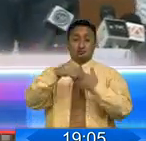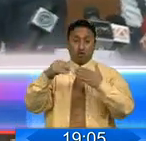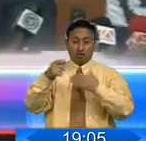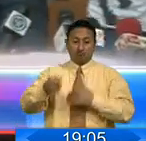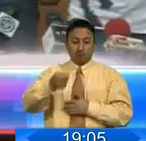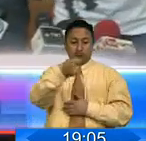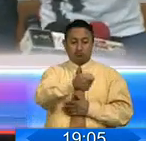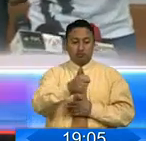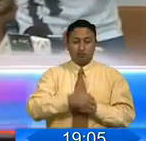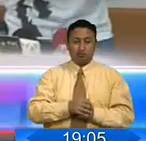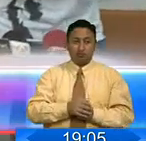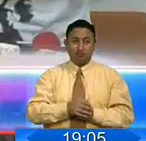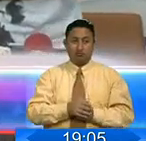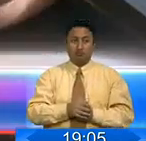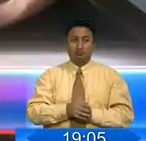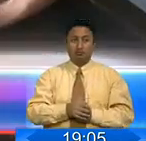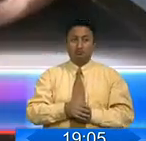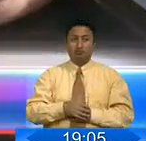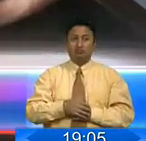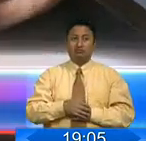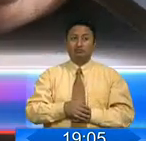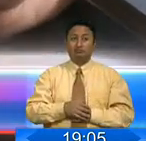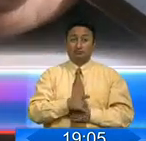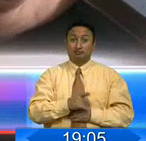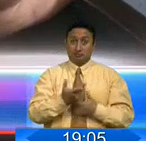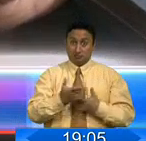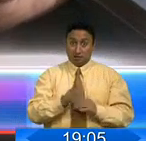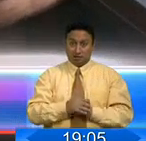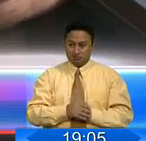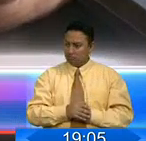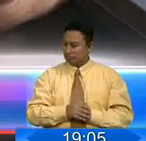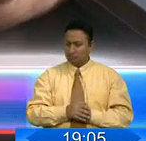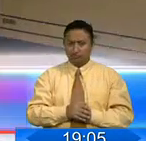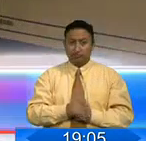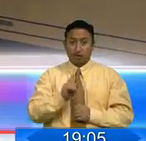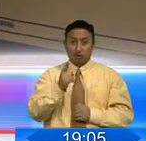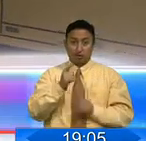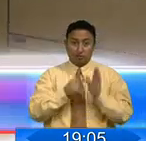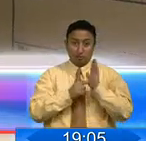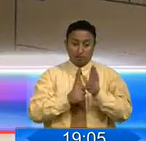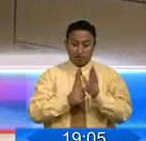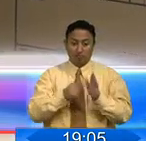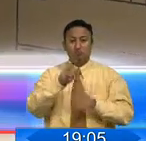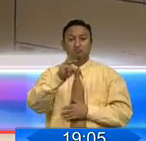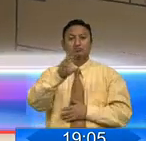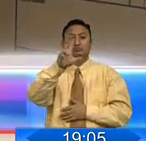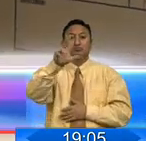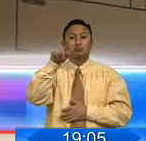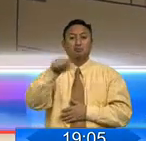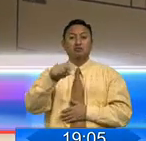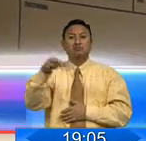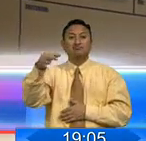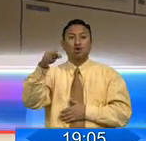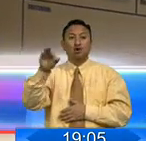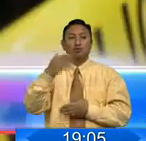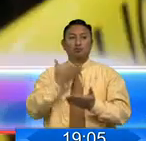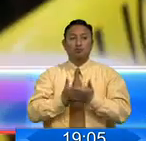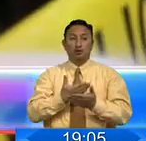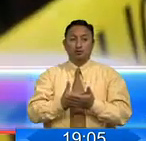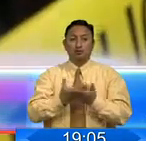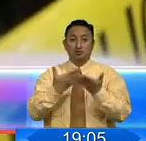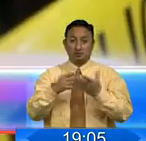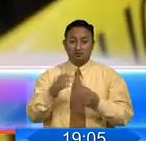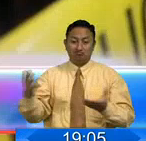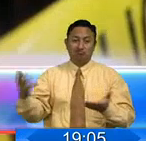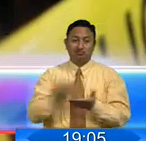se recogen las firmas pero esto no es lo único que se revelaría en las más de 63.000 hojas de evidencias que fueron